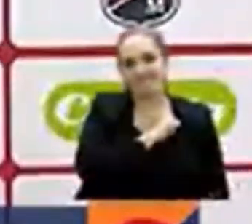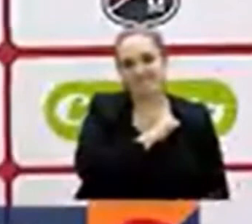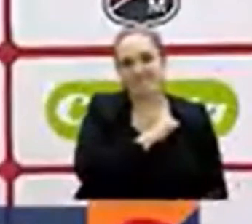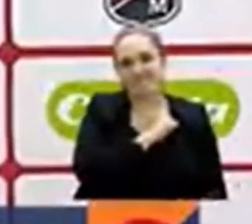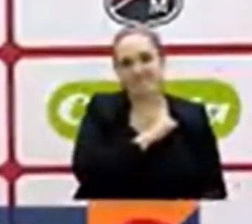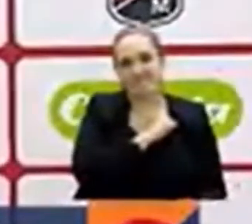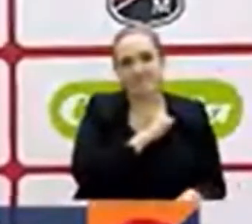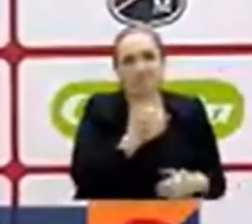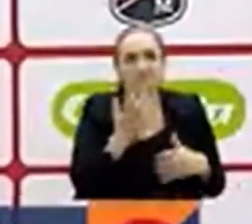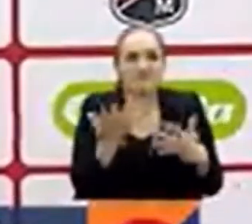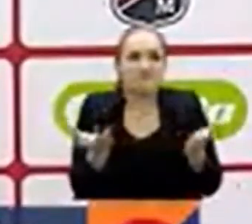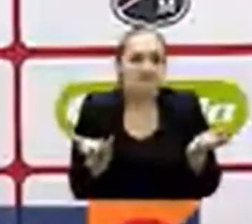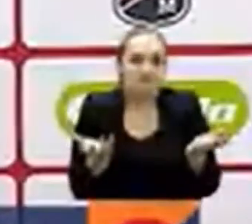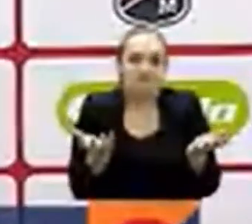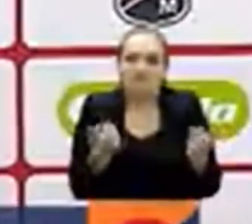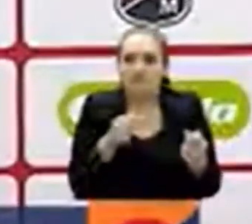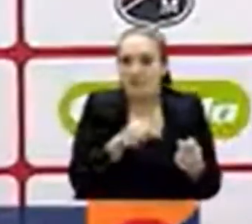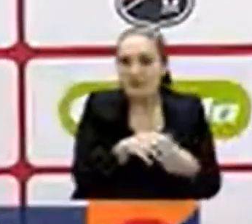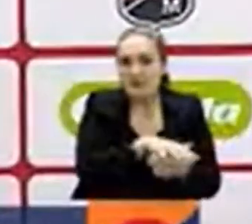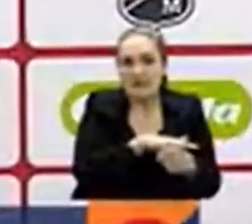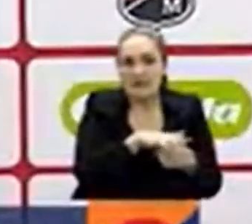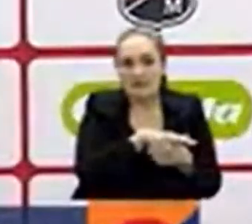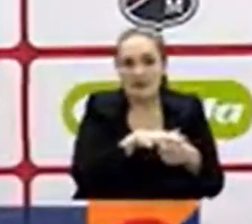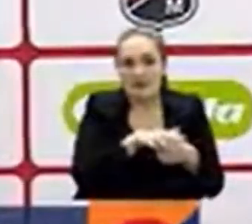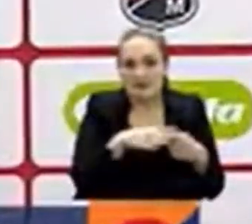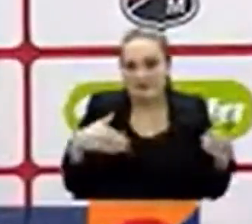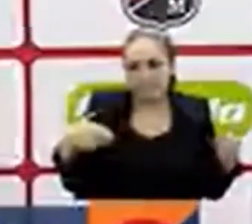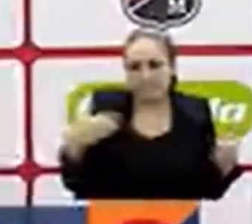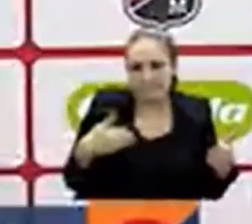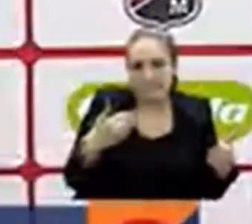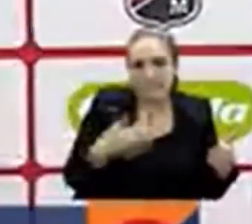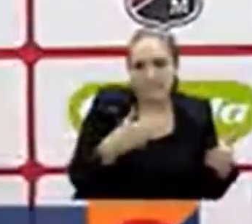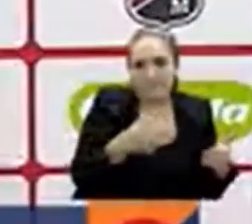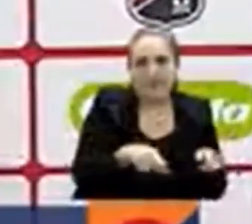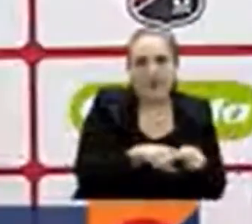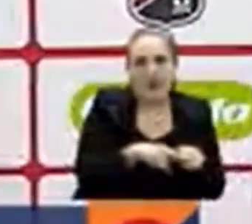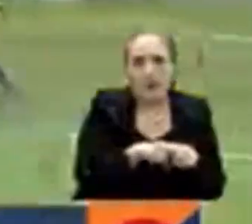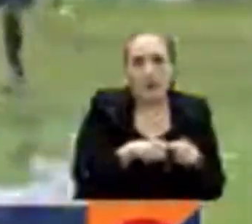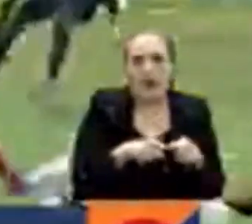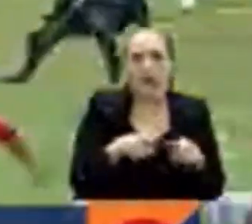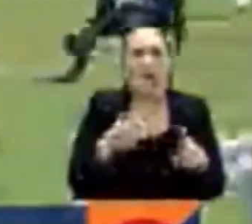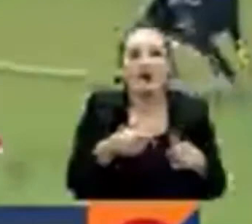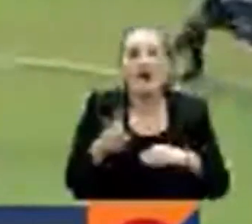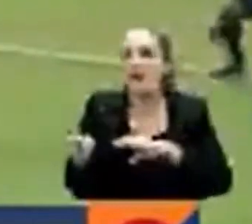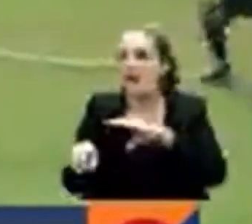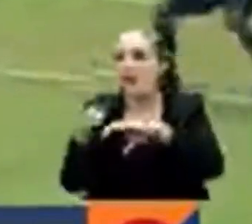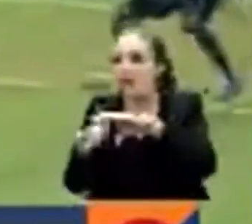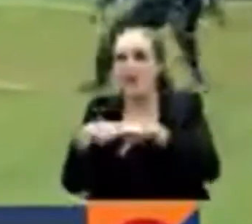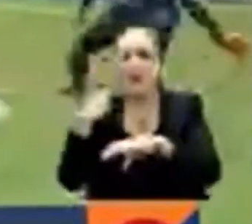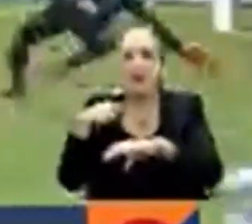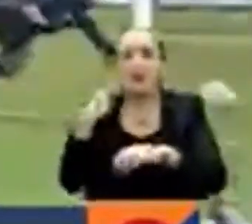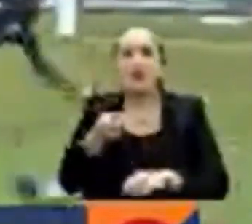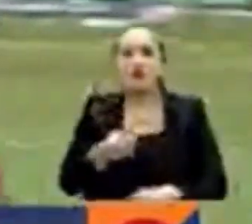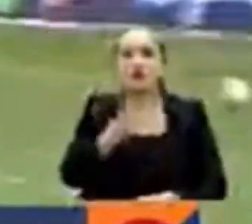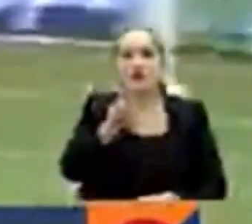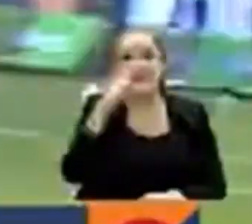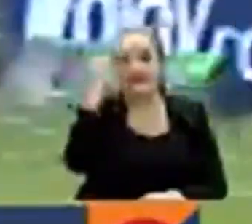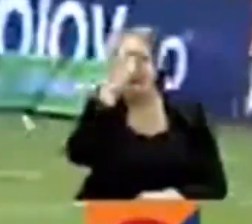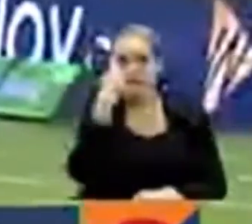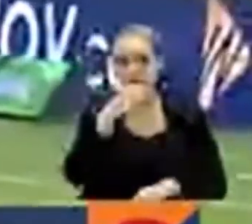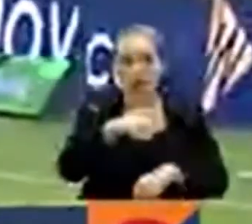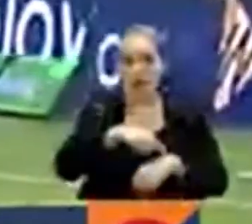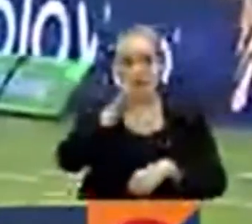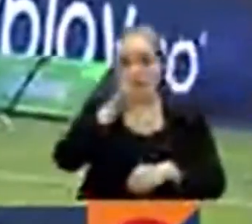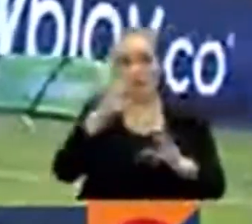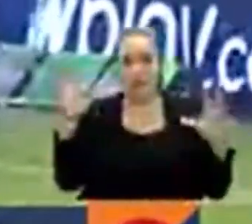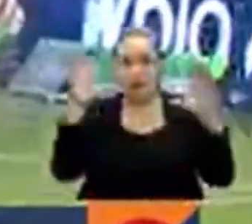un poco de lo que nos estuvo pasando en las primeras fechas y fue no convertir. El 7 de septiembre a las 8 de la noche se jugará